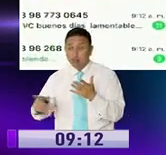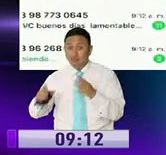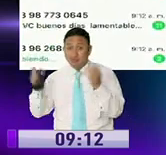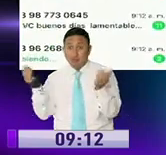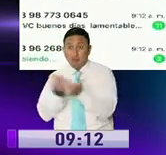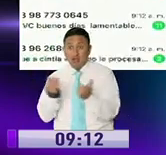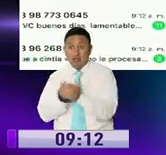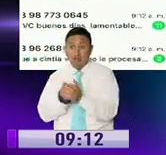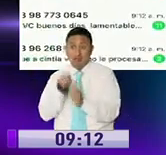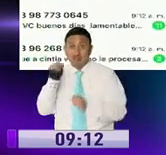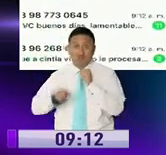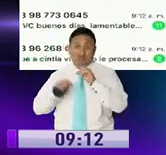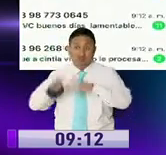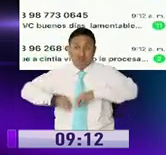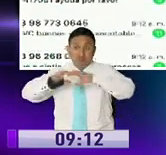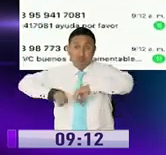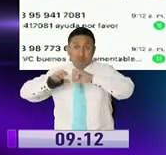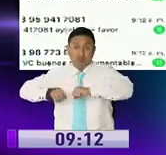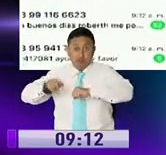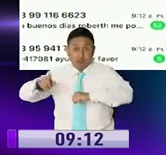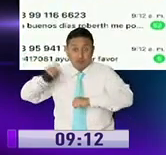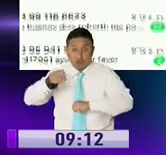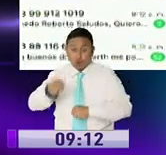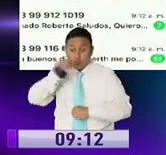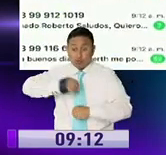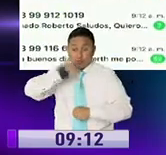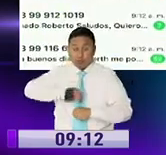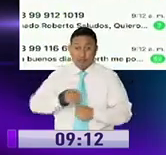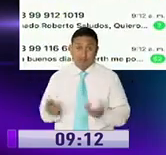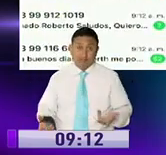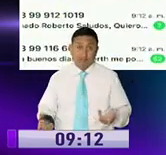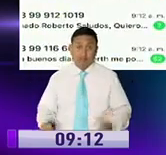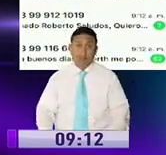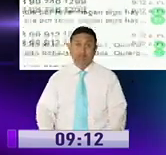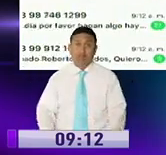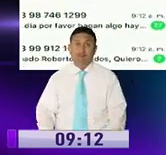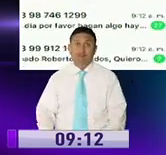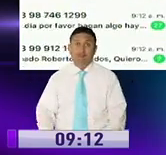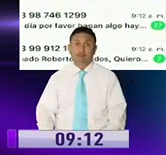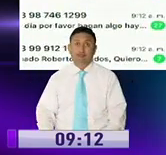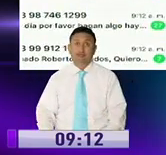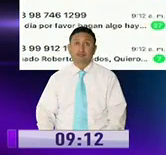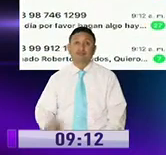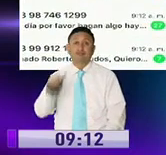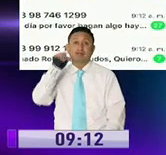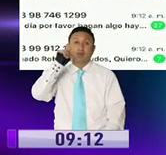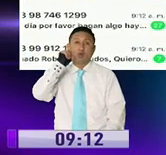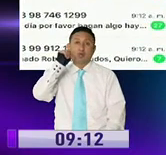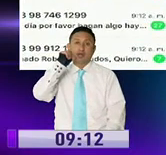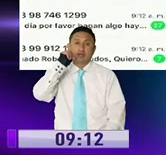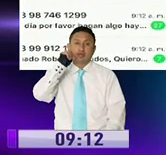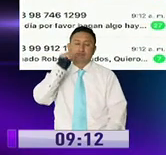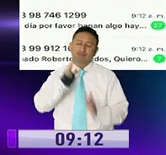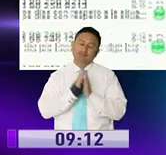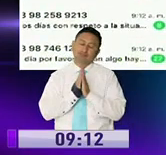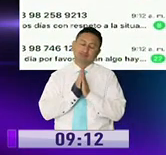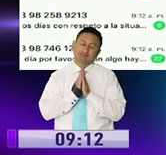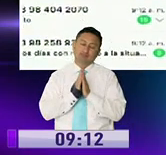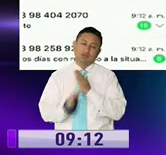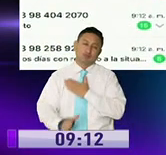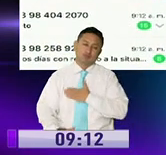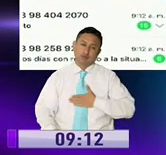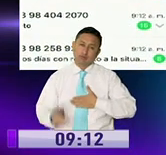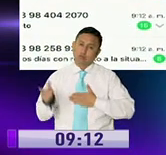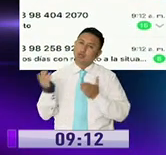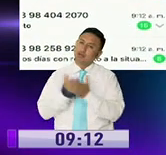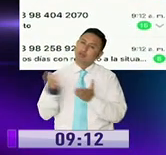basura por ahí van a aprovechar, porque ellos también necesitan alimentarse, son seres vivos. Chillo, Gijón, Amaguaña, mi querida, así que por Dios. Favor, que pasen por ahí